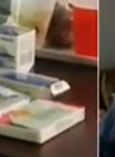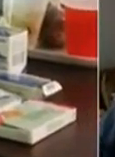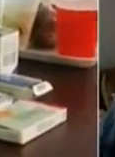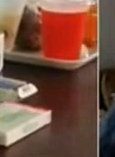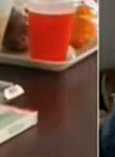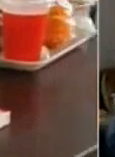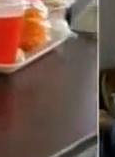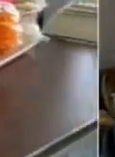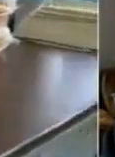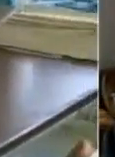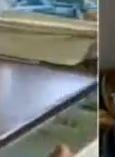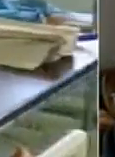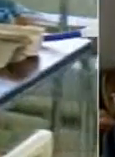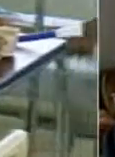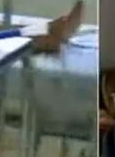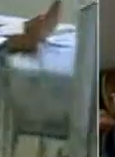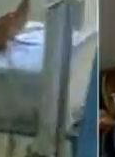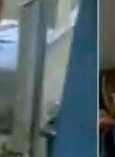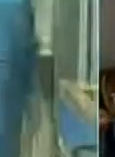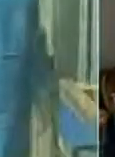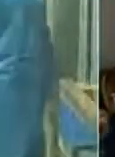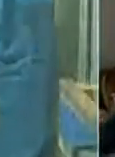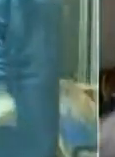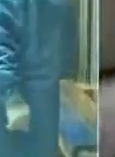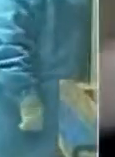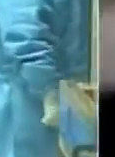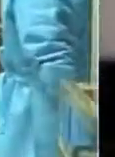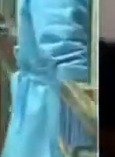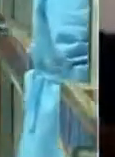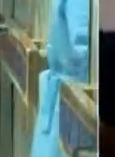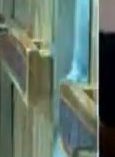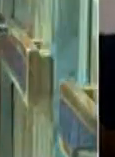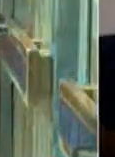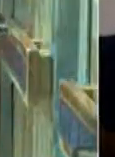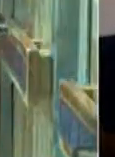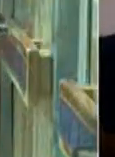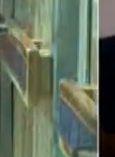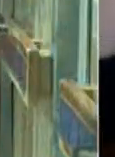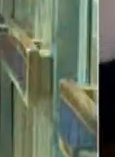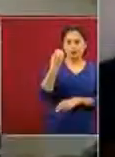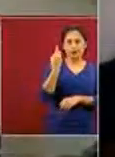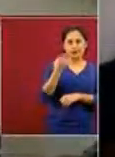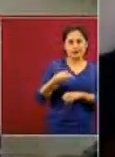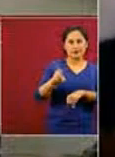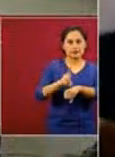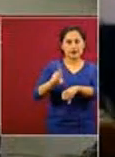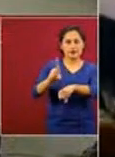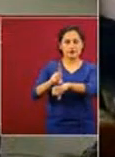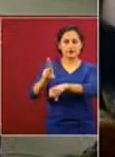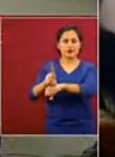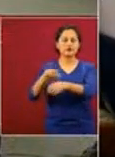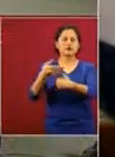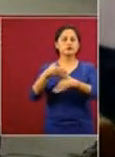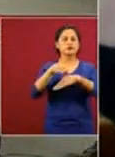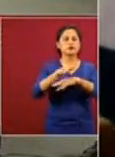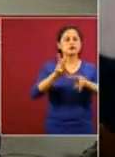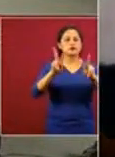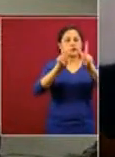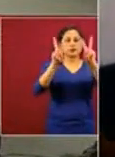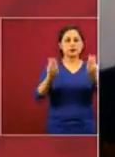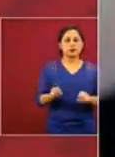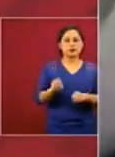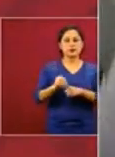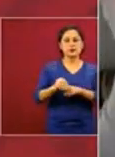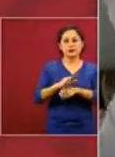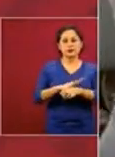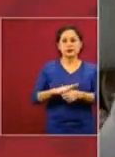forma demasiado limitada para tener un impacto real. La Ciudad de México había entrado, efectivamente, en las últimas,